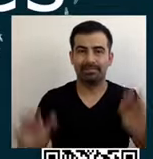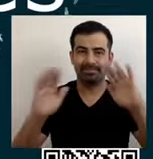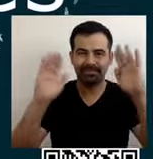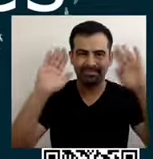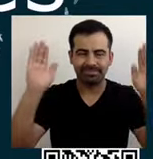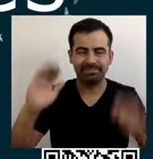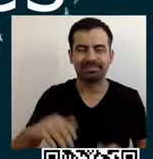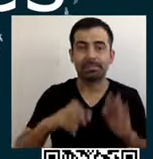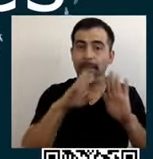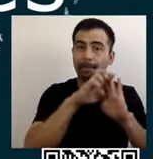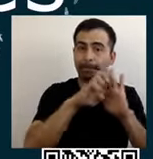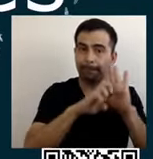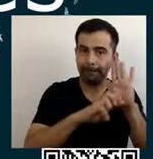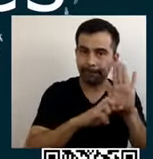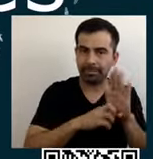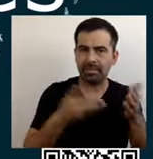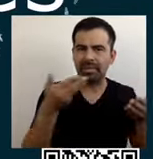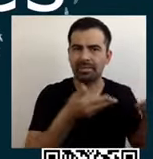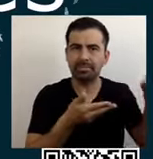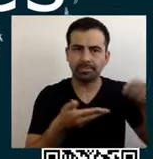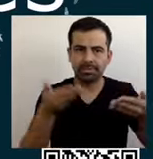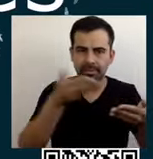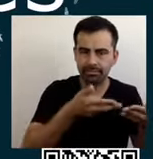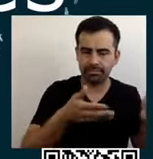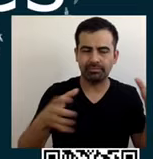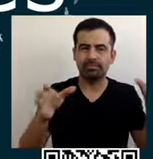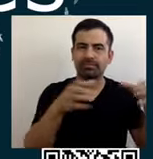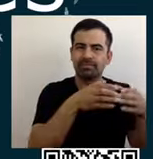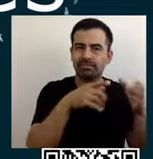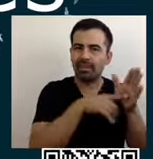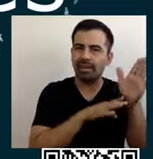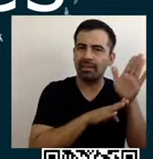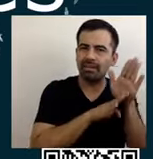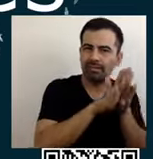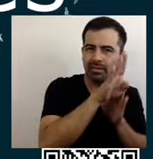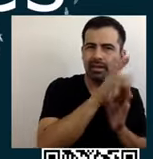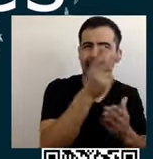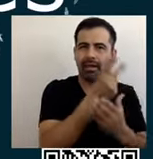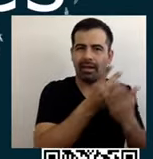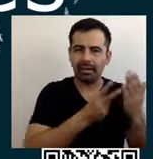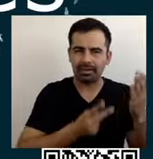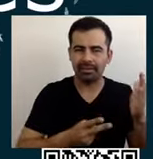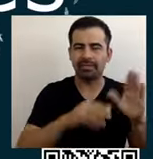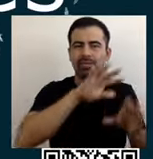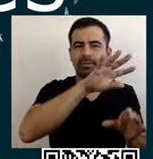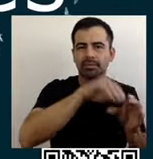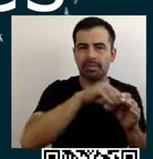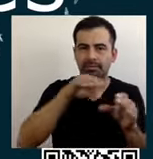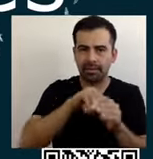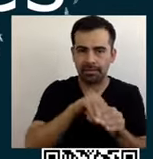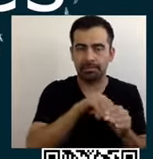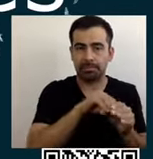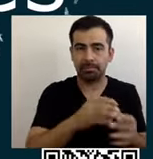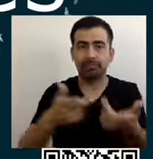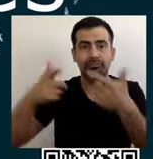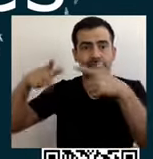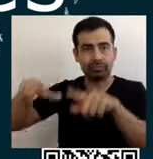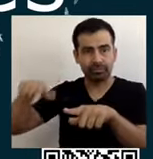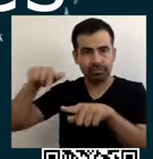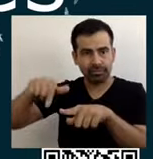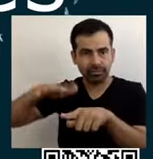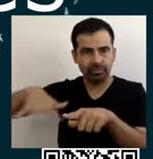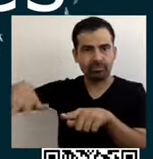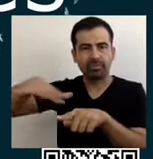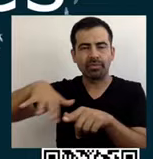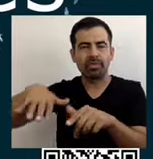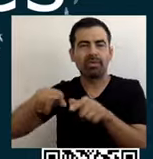Hola, en este video se presentan afichas del concierto accesible Sentires y un hombre,